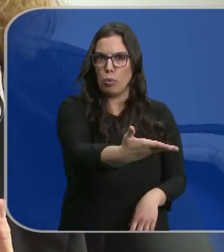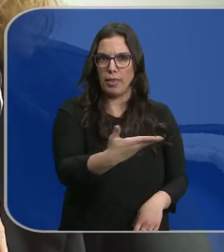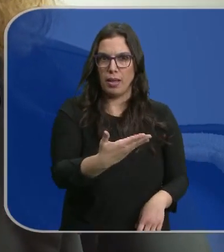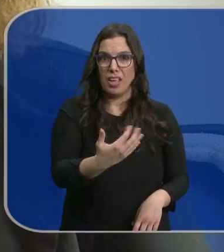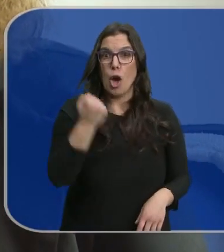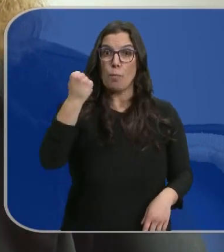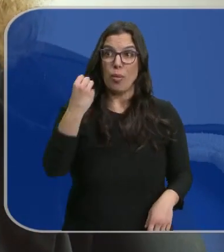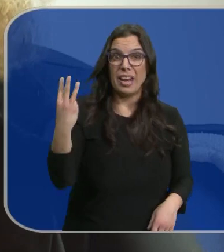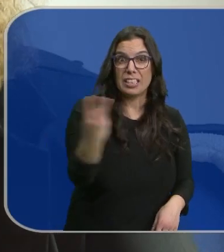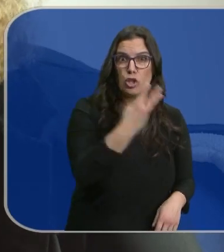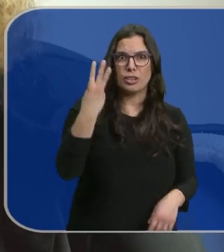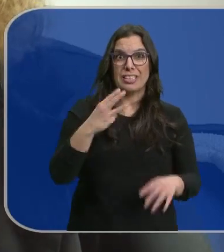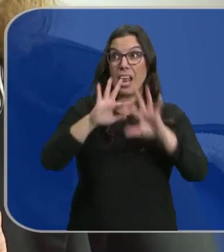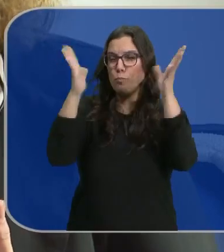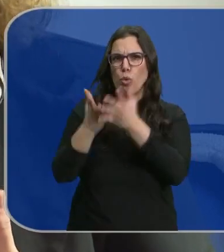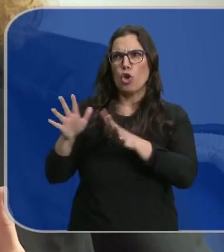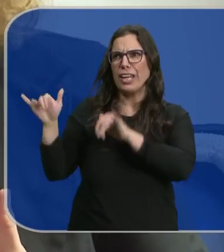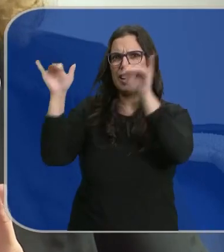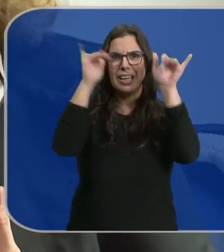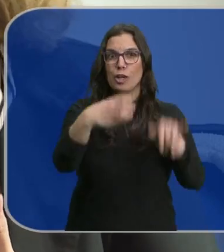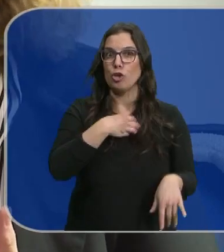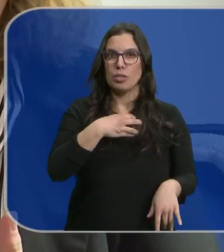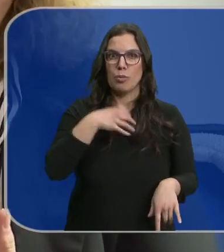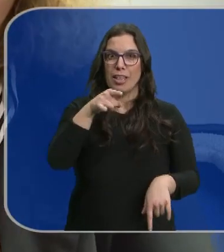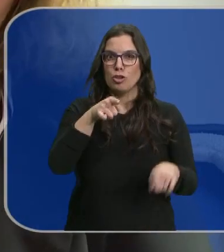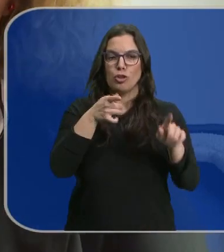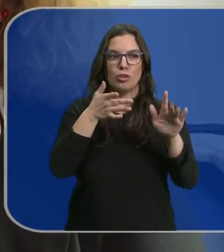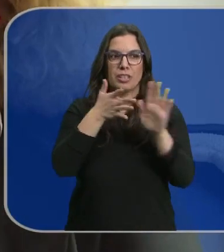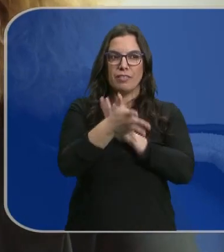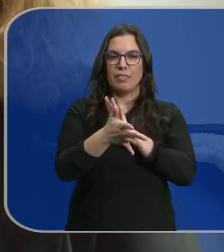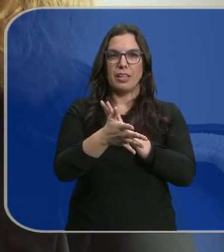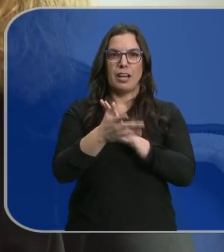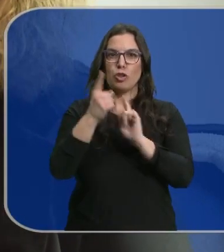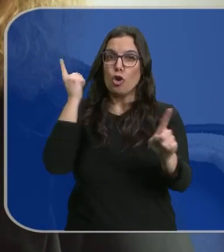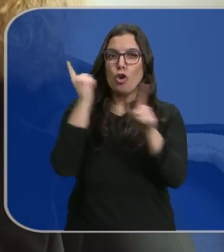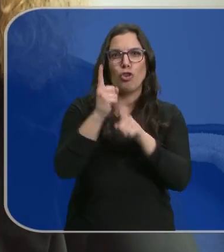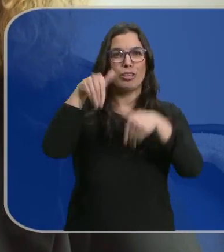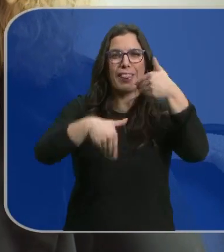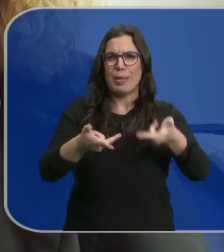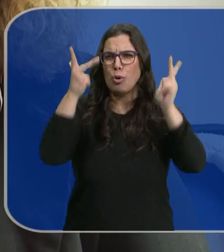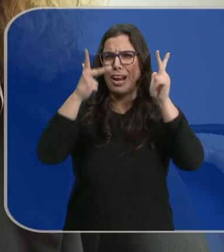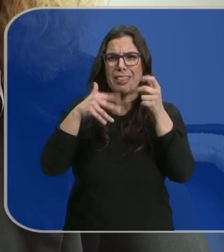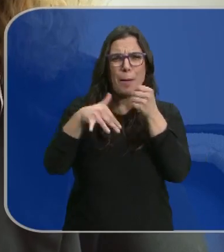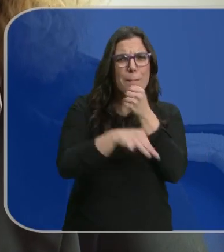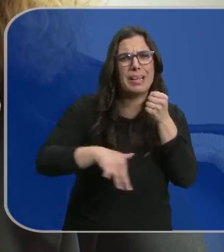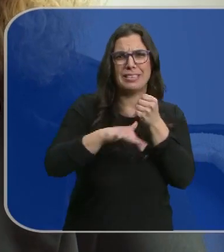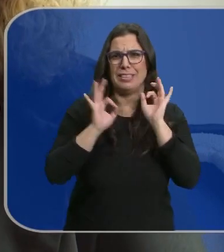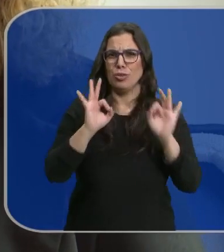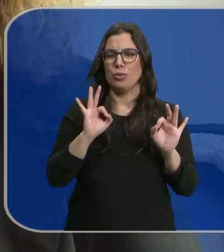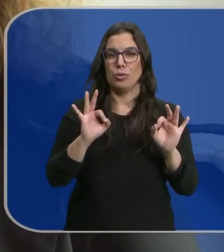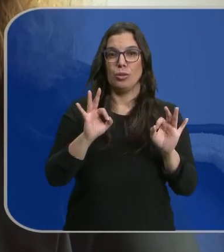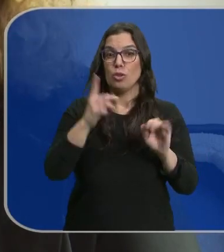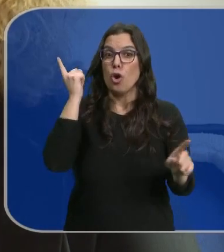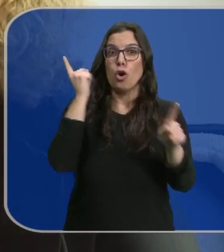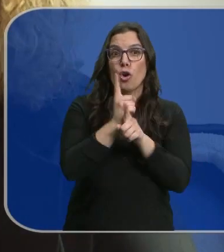3 poderes de ninguna parte del mundo, que esto es un avance contra el corazón de la democracia. Y esto